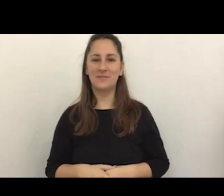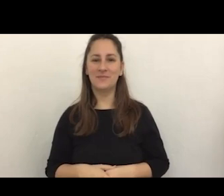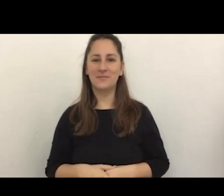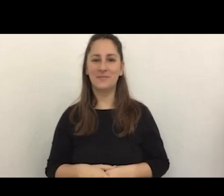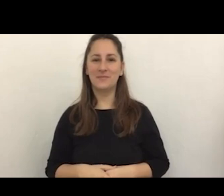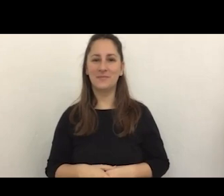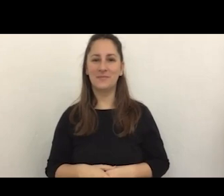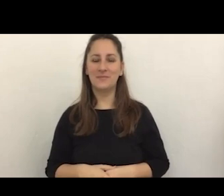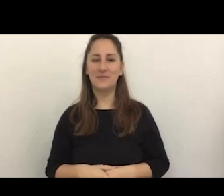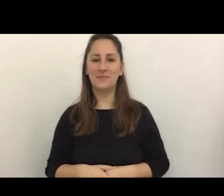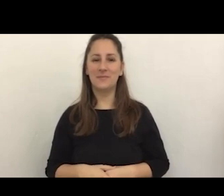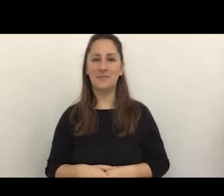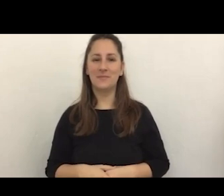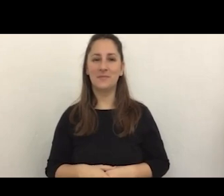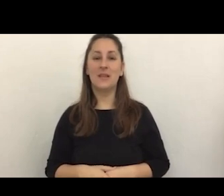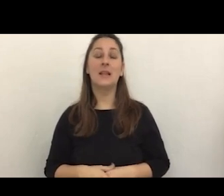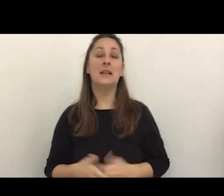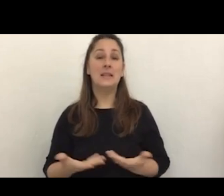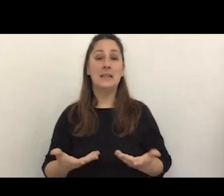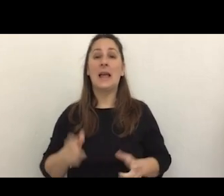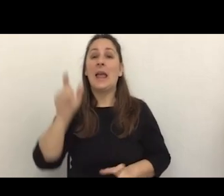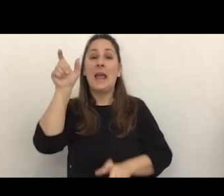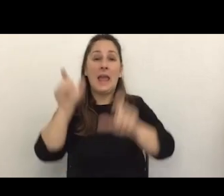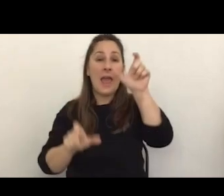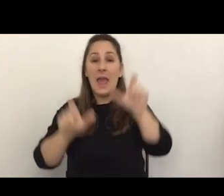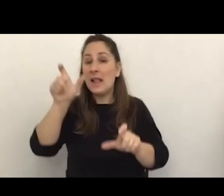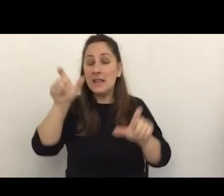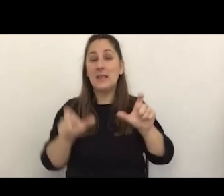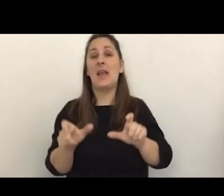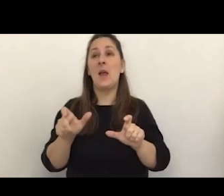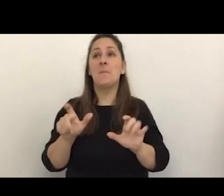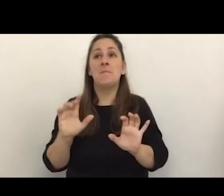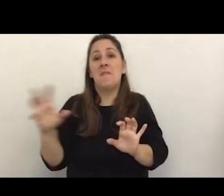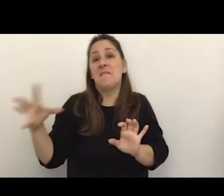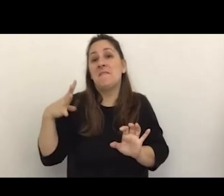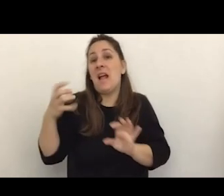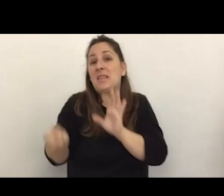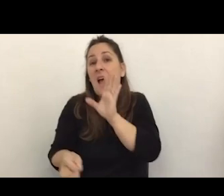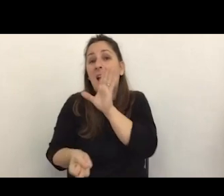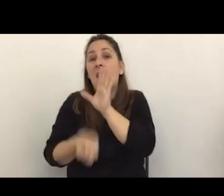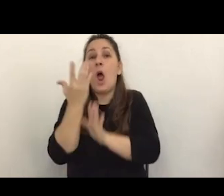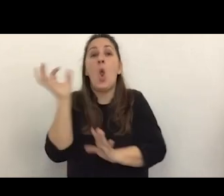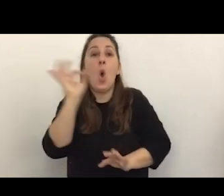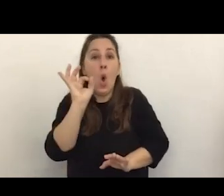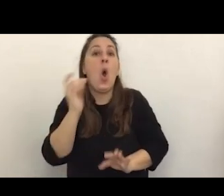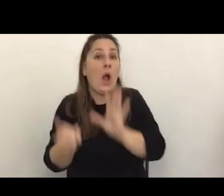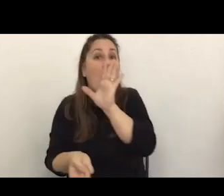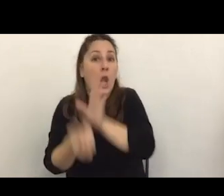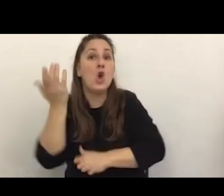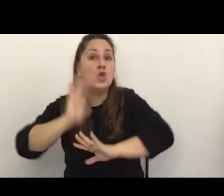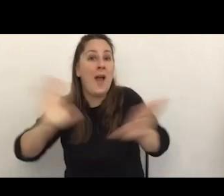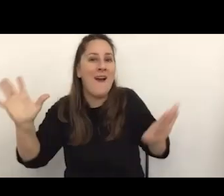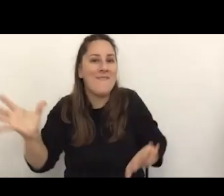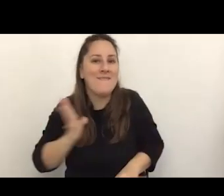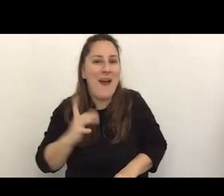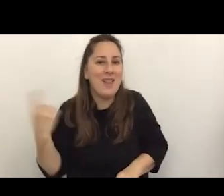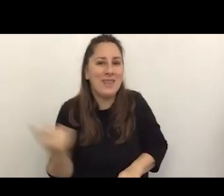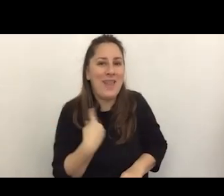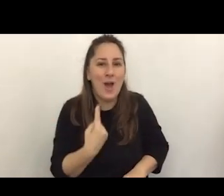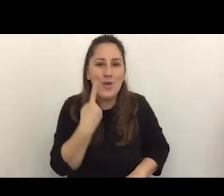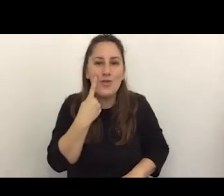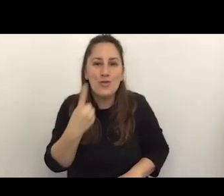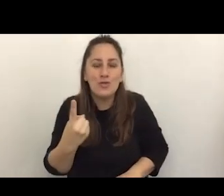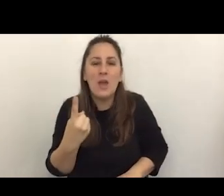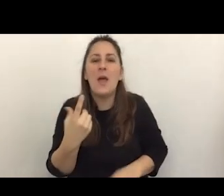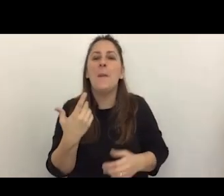la humanidad no ha creado aún, o al menos si lo ha creado no lo conocemos, la posibilidad de